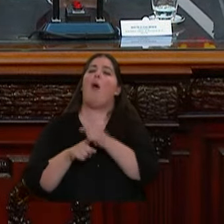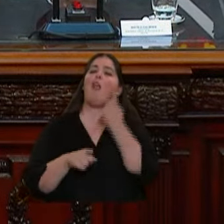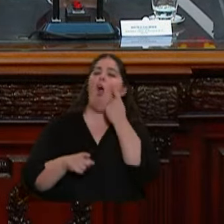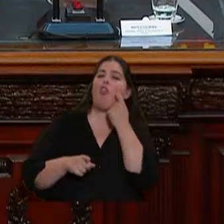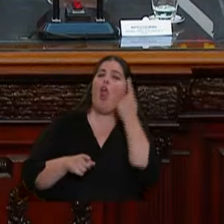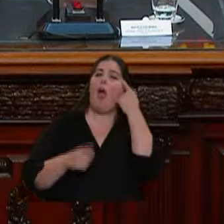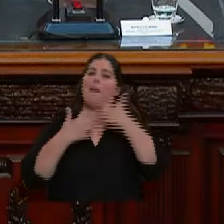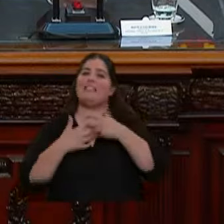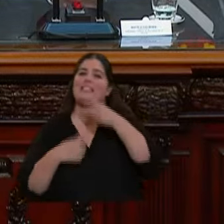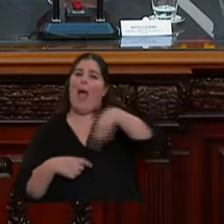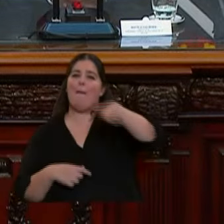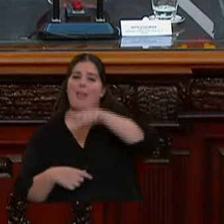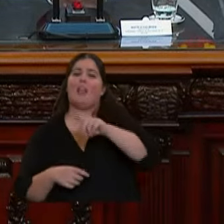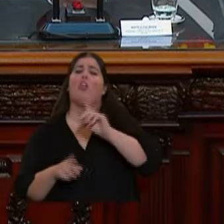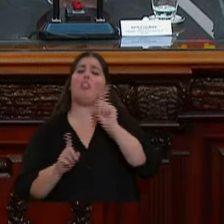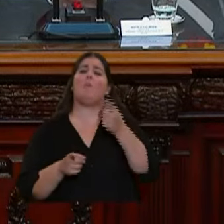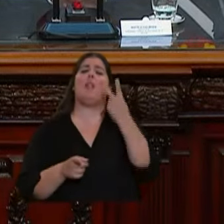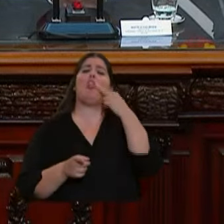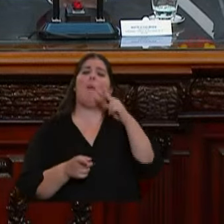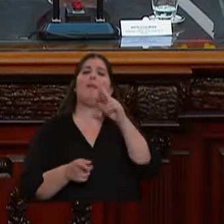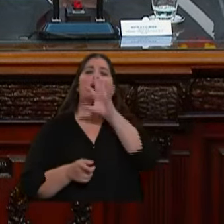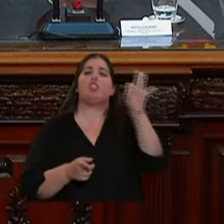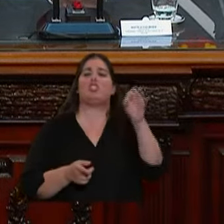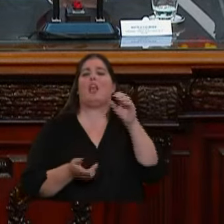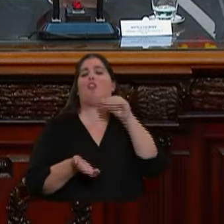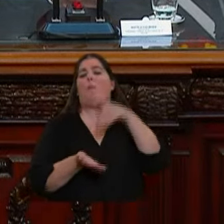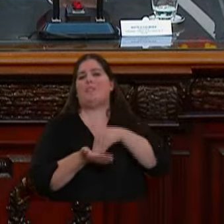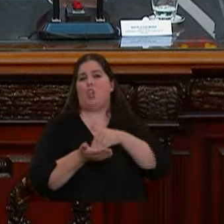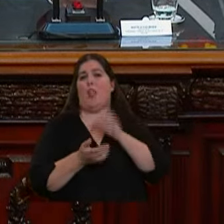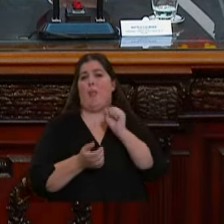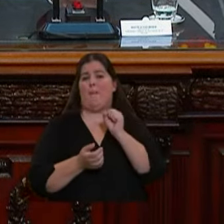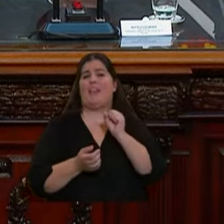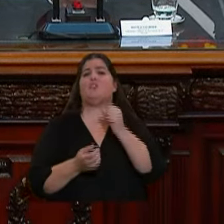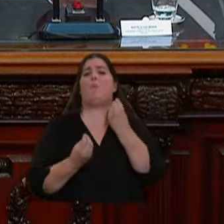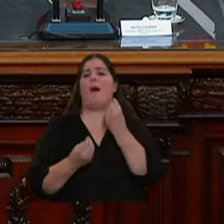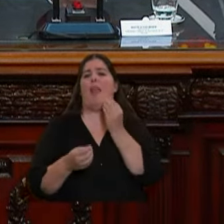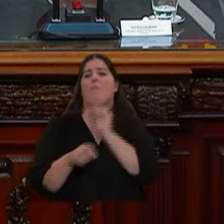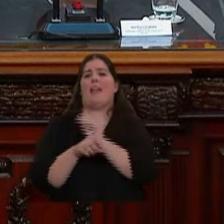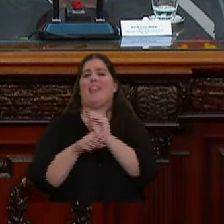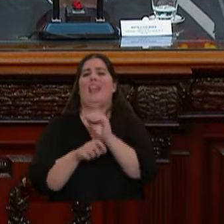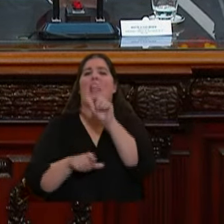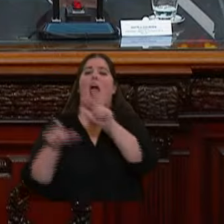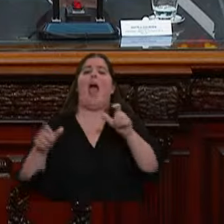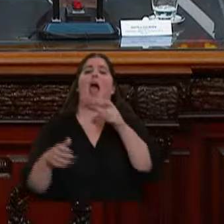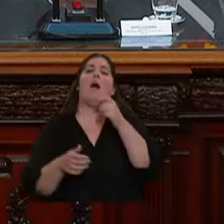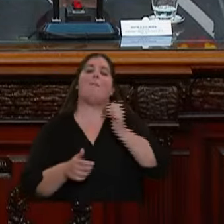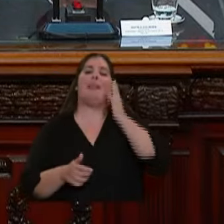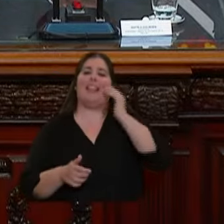con un presupuesto anual de 2.800 millones de pesos para mantener militantes rentados.